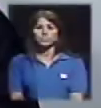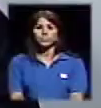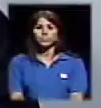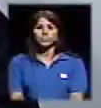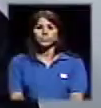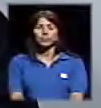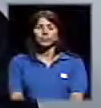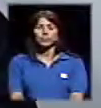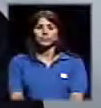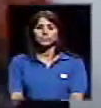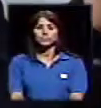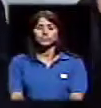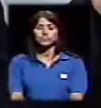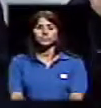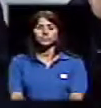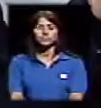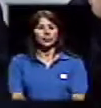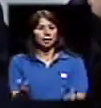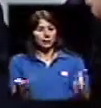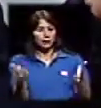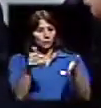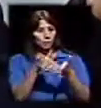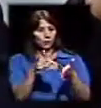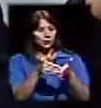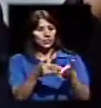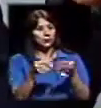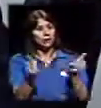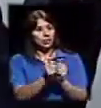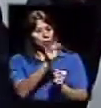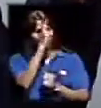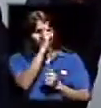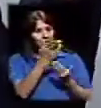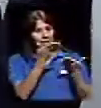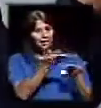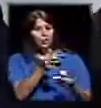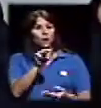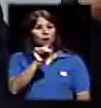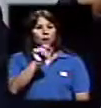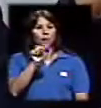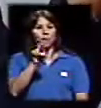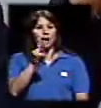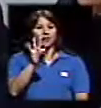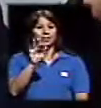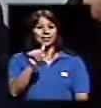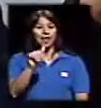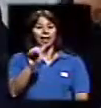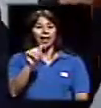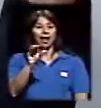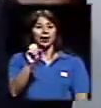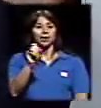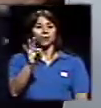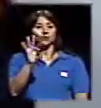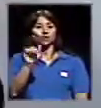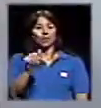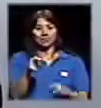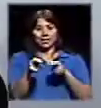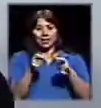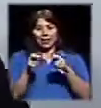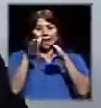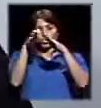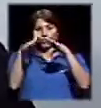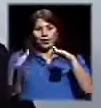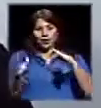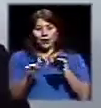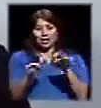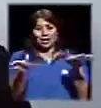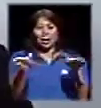Estamos de nuevo con el privilegio de que doña Marta Costa la Contralora General de la República, nos ilustre